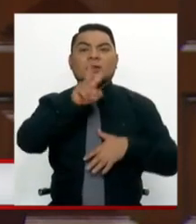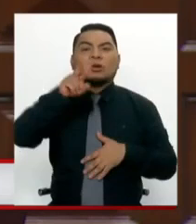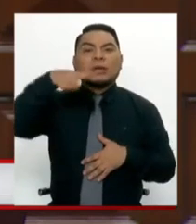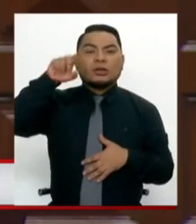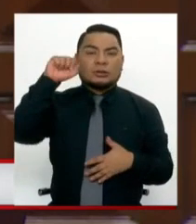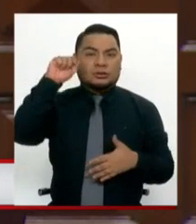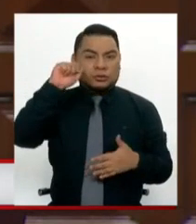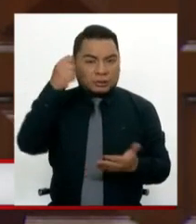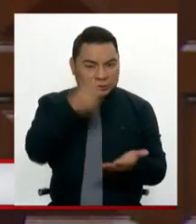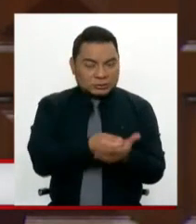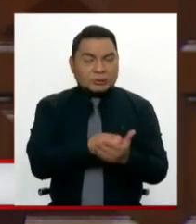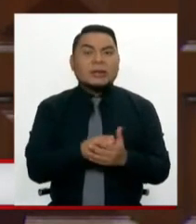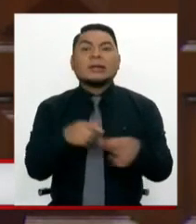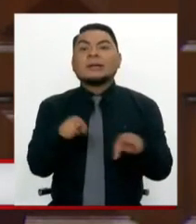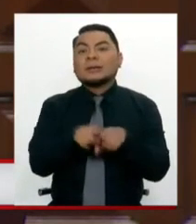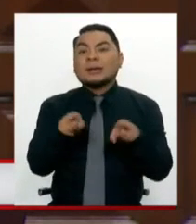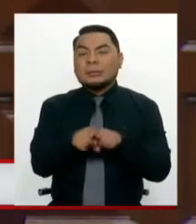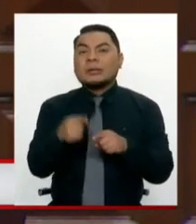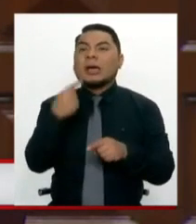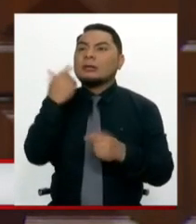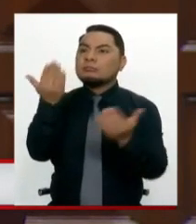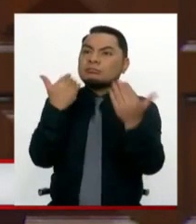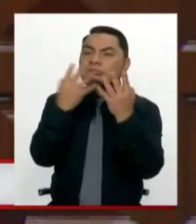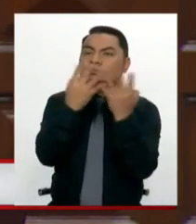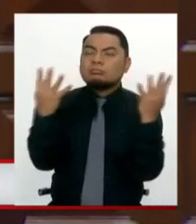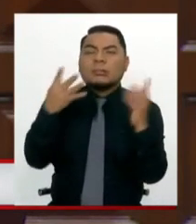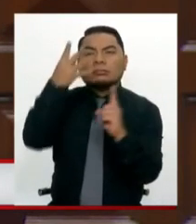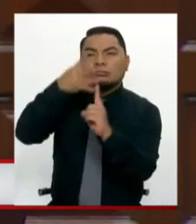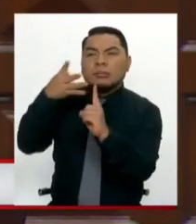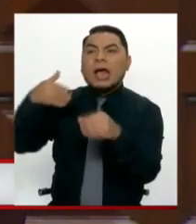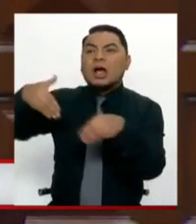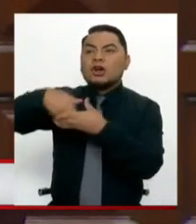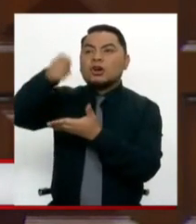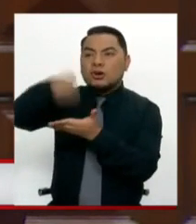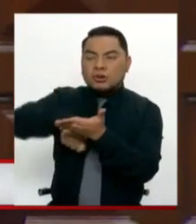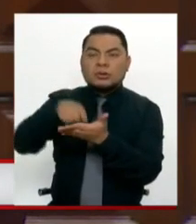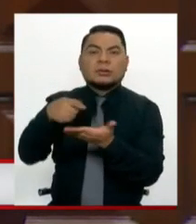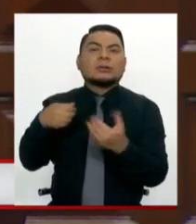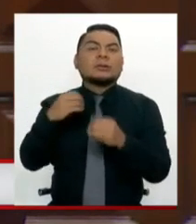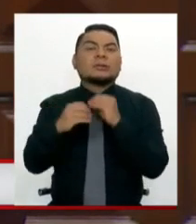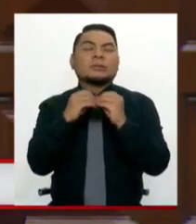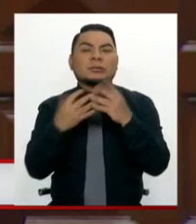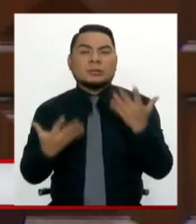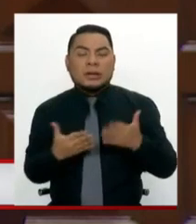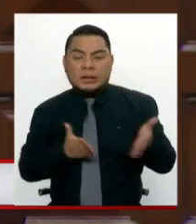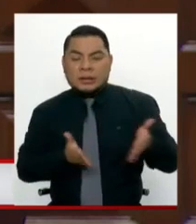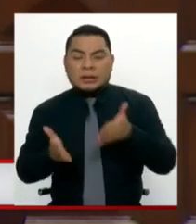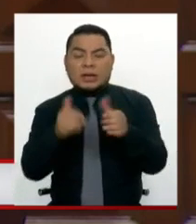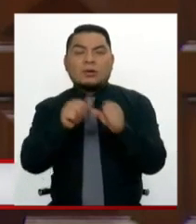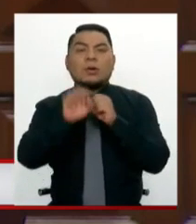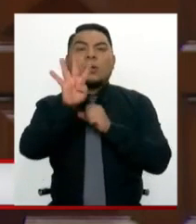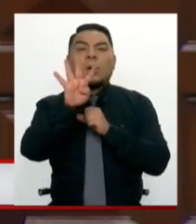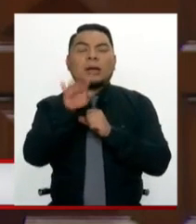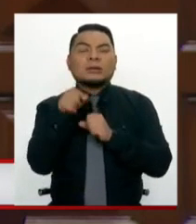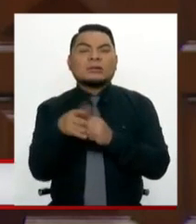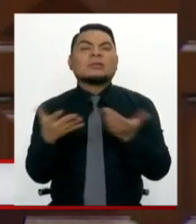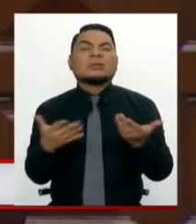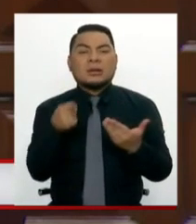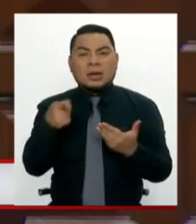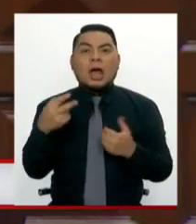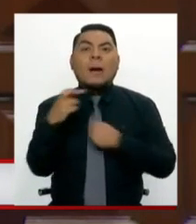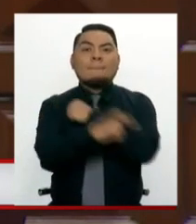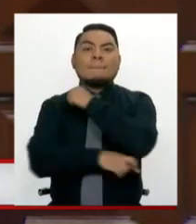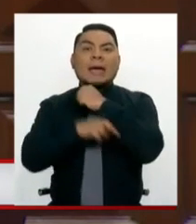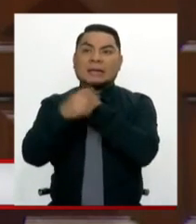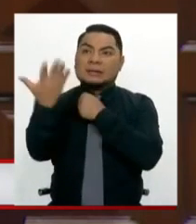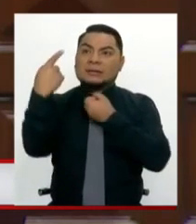soles. Igualmente se convocará a la contratación para ejecutar el eje vial 4 bajo la modalidad de gobierno